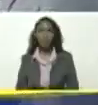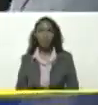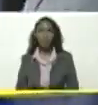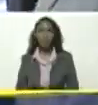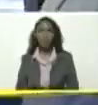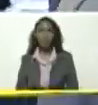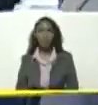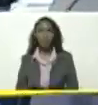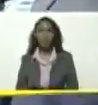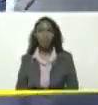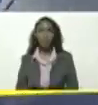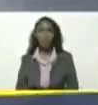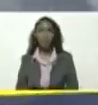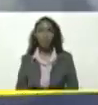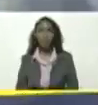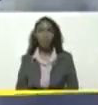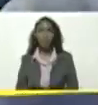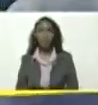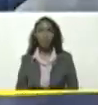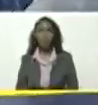Después tiene.